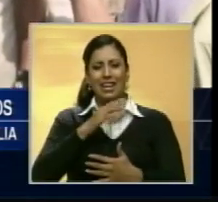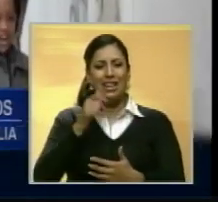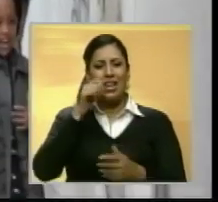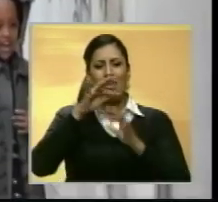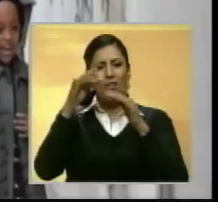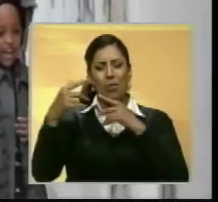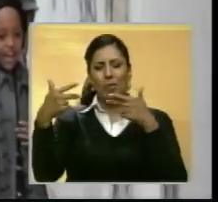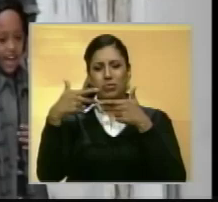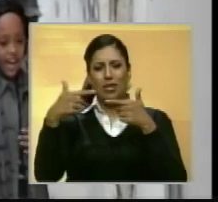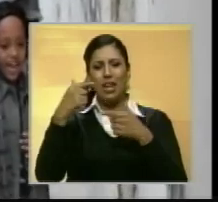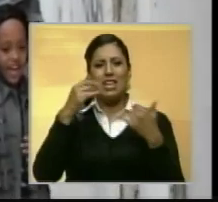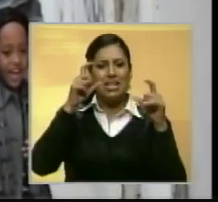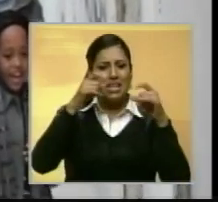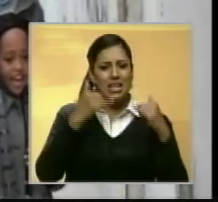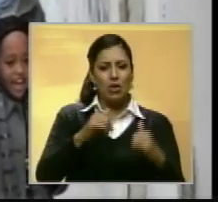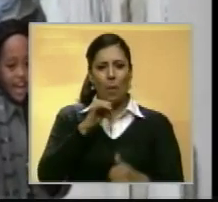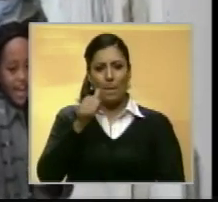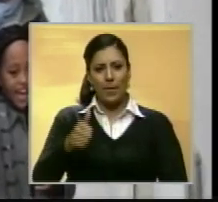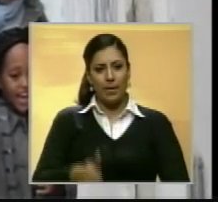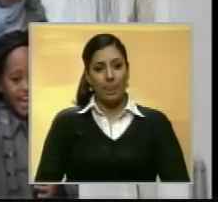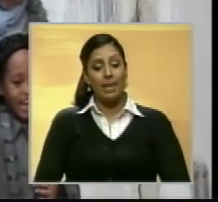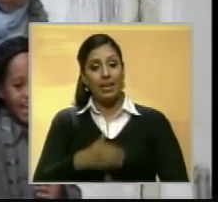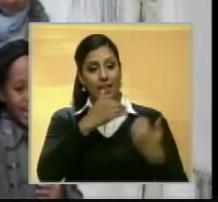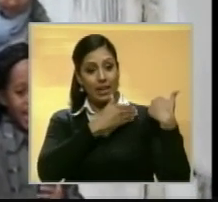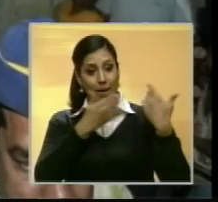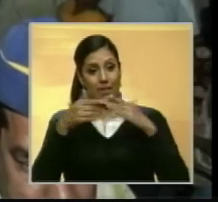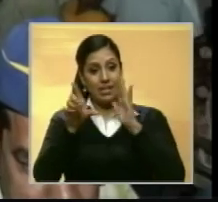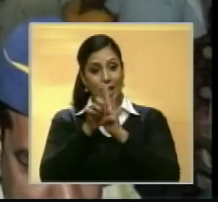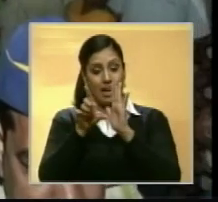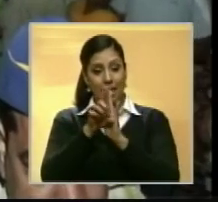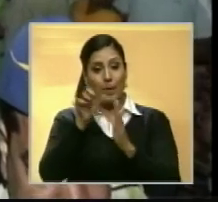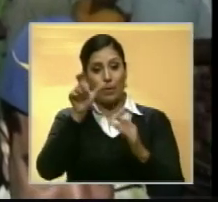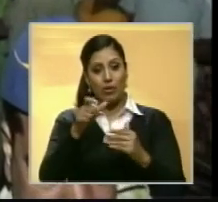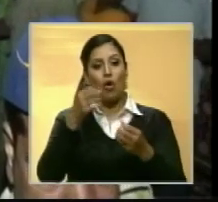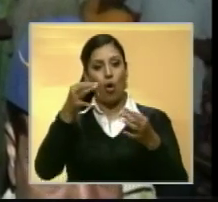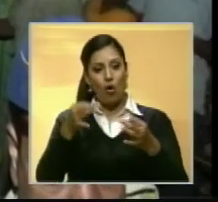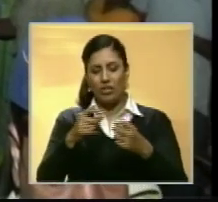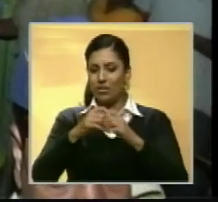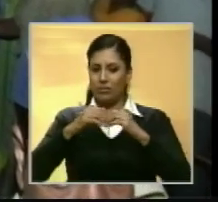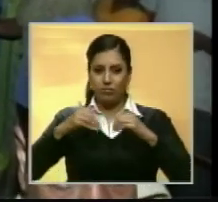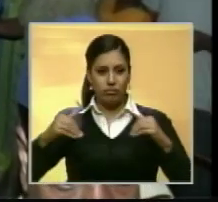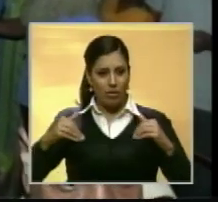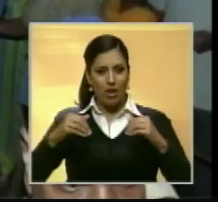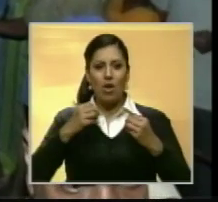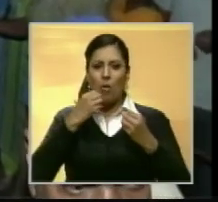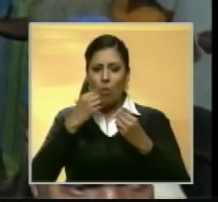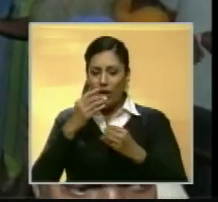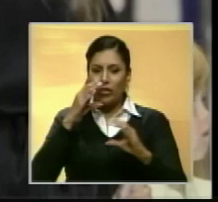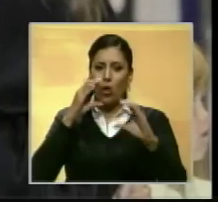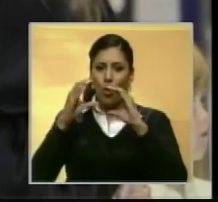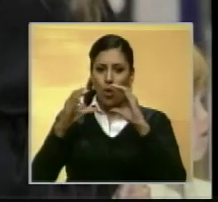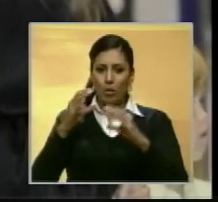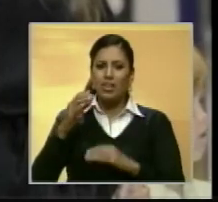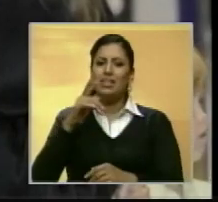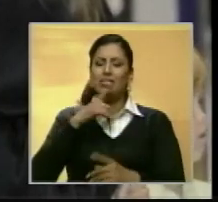manera en la que Pitt criaba a sus niños. El representante legal de la estrella confirmó la ruptura y ha dicho en un comunicado que fue una decisión